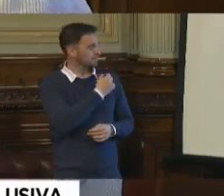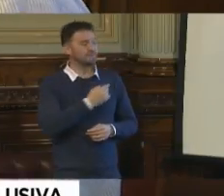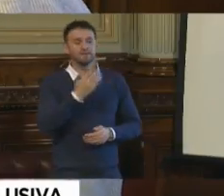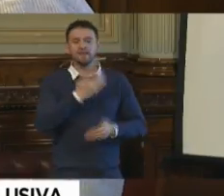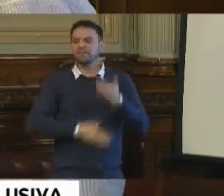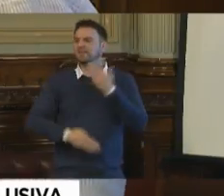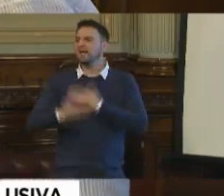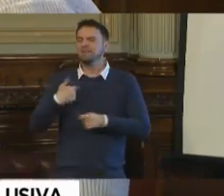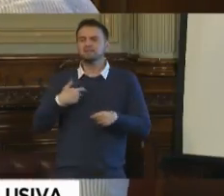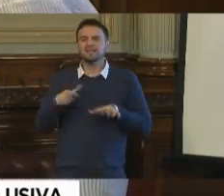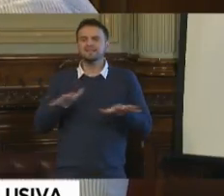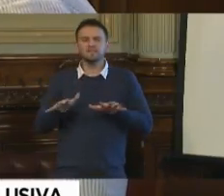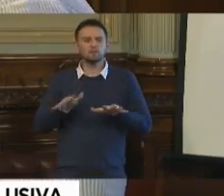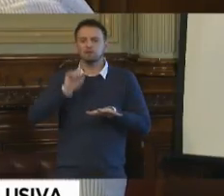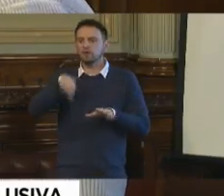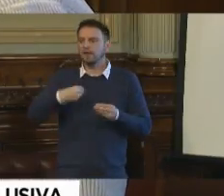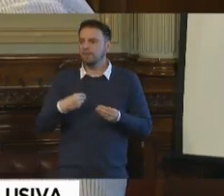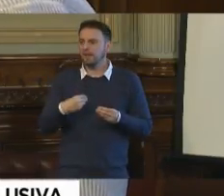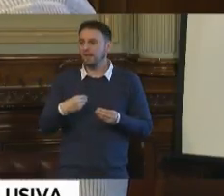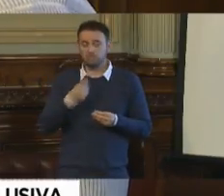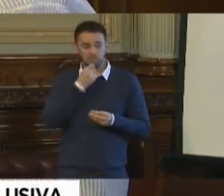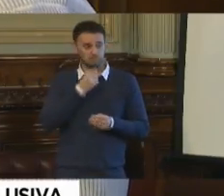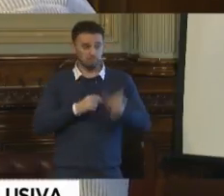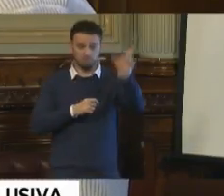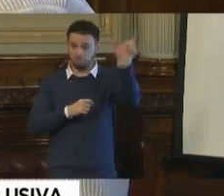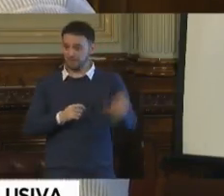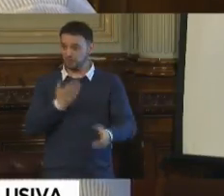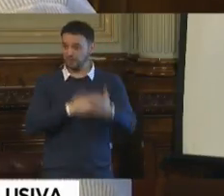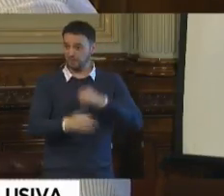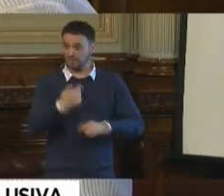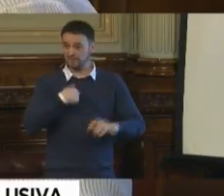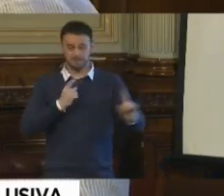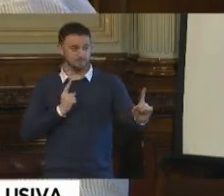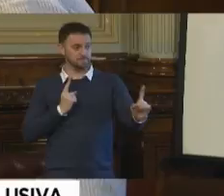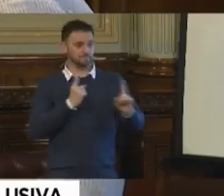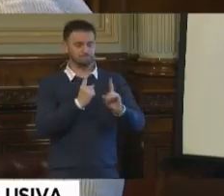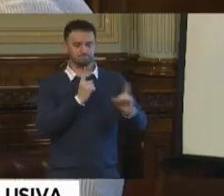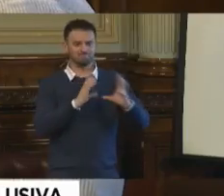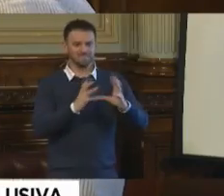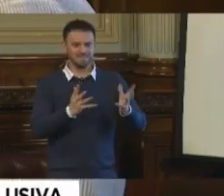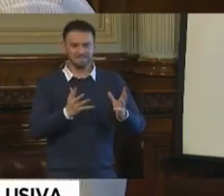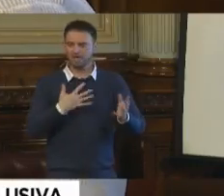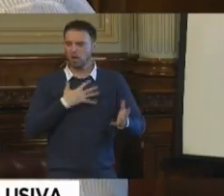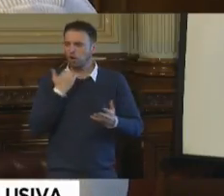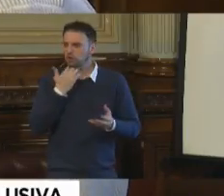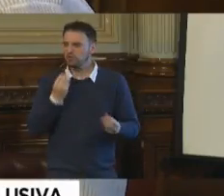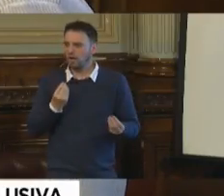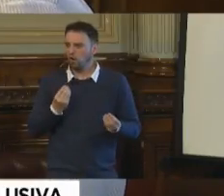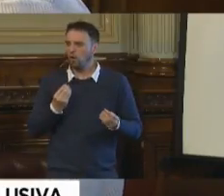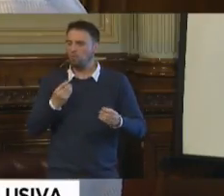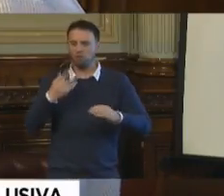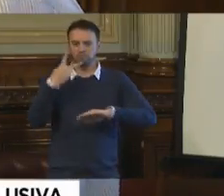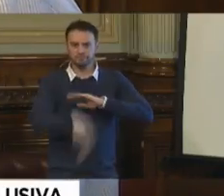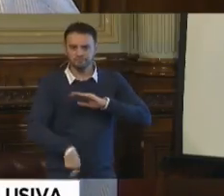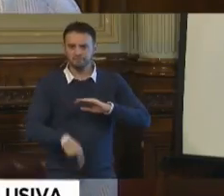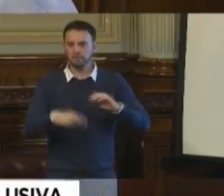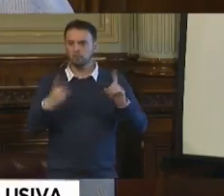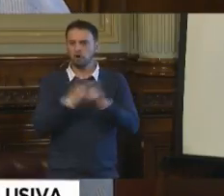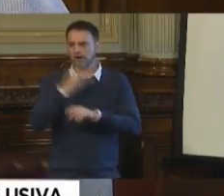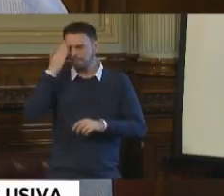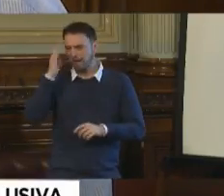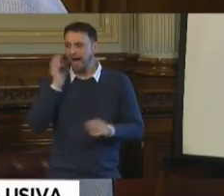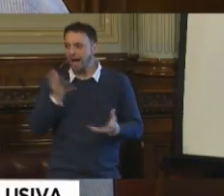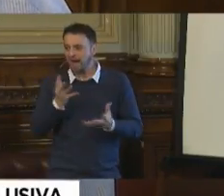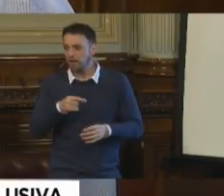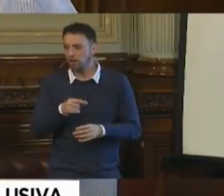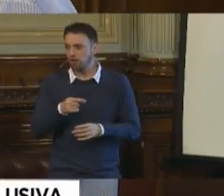la discapacidad es una situación que surge entre la interacción de la persona que tiene una serie de limitaciones o